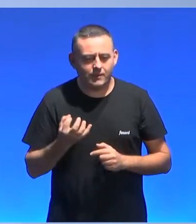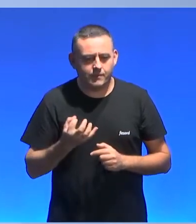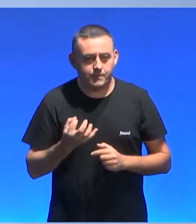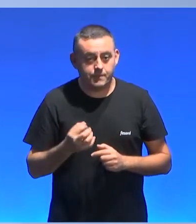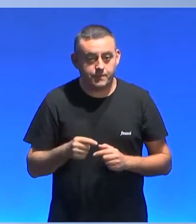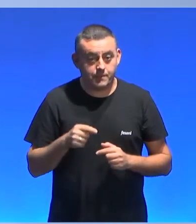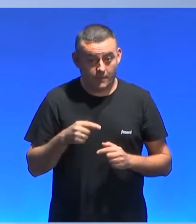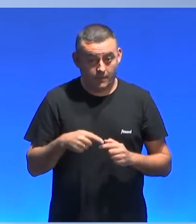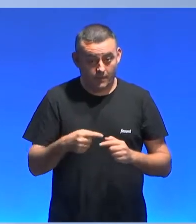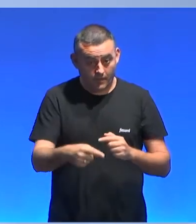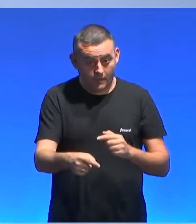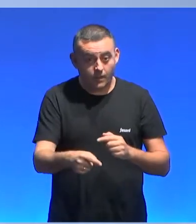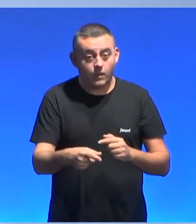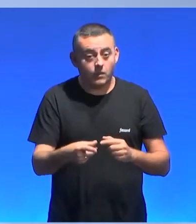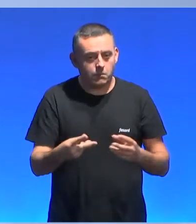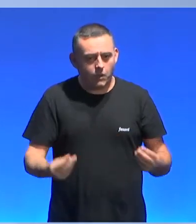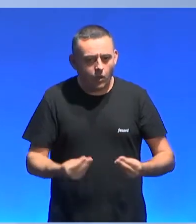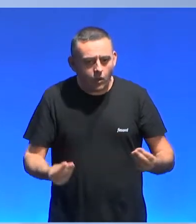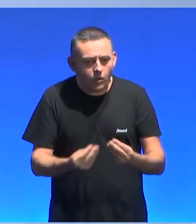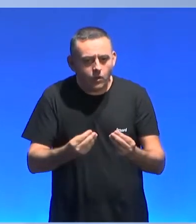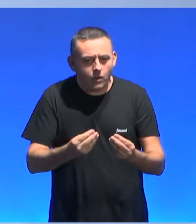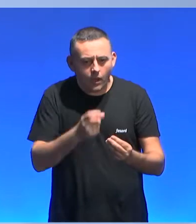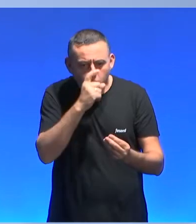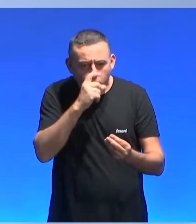había ocurrido algo de parecido.